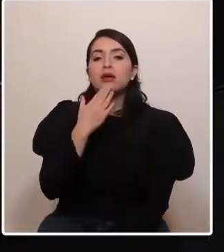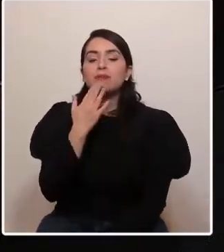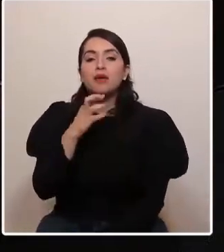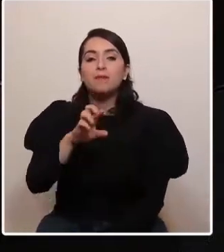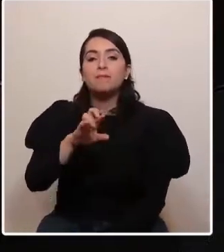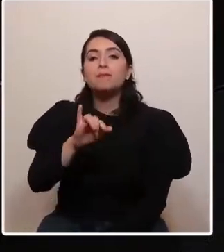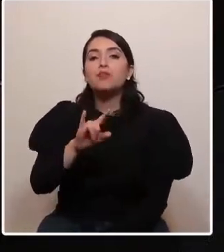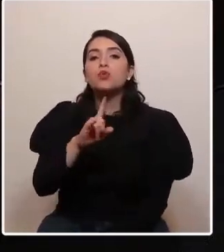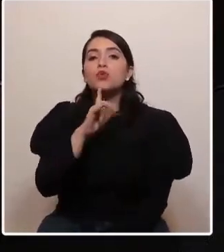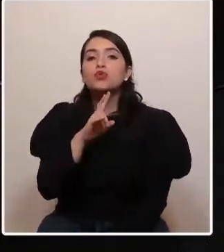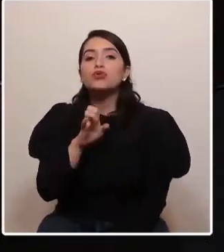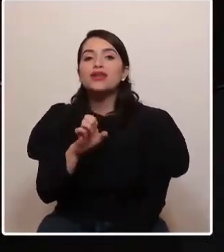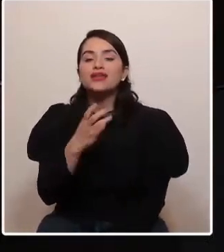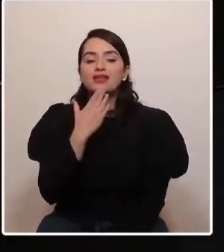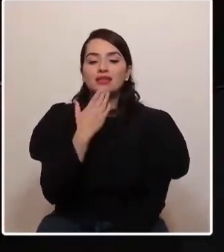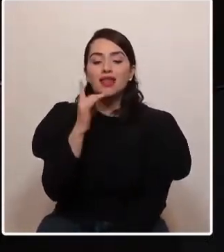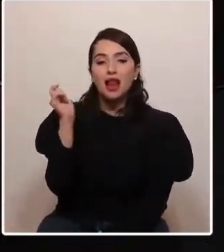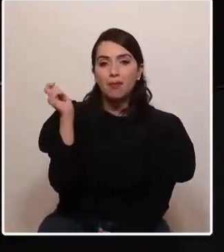Tarapacá,